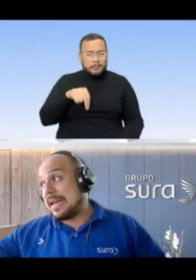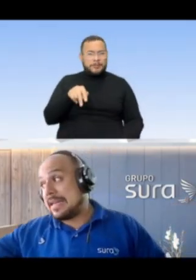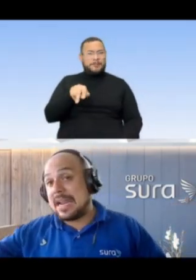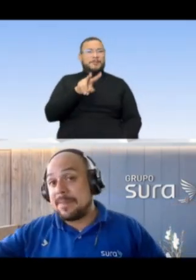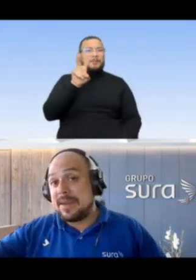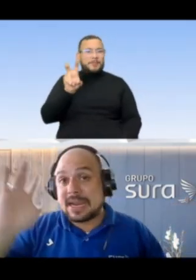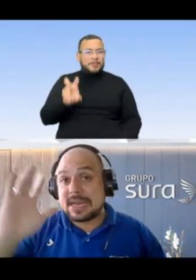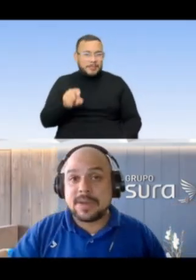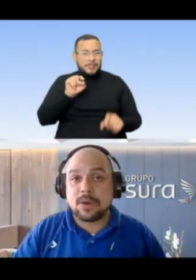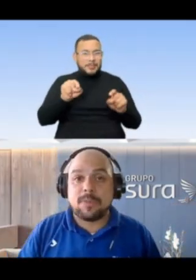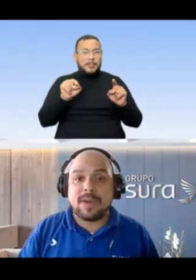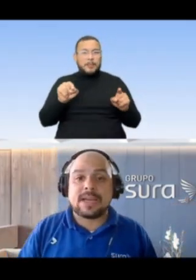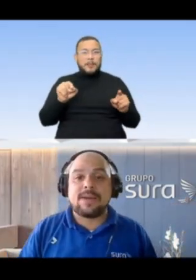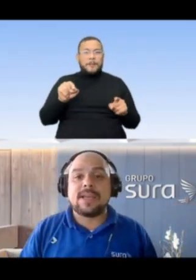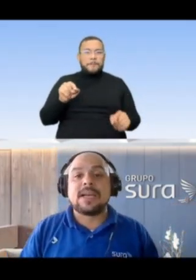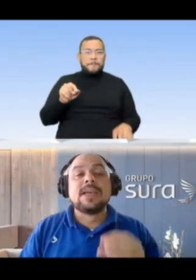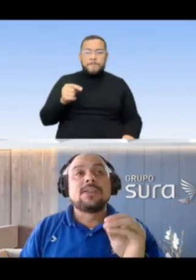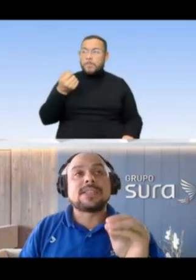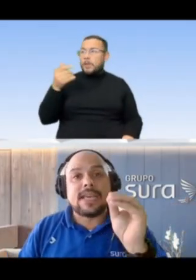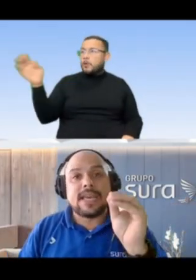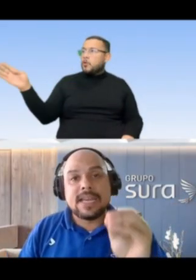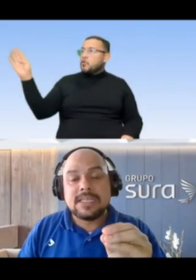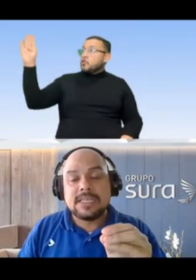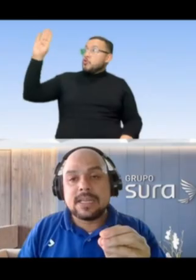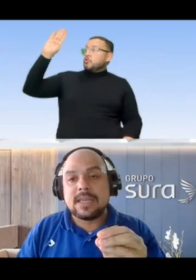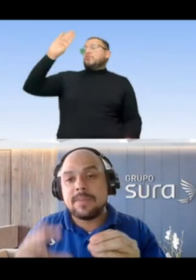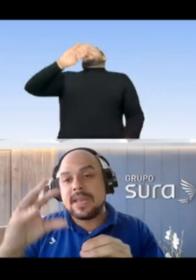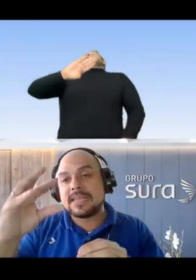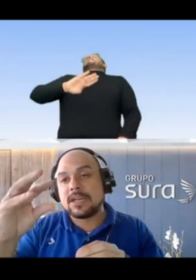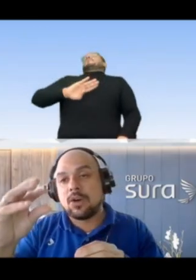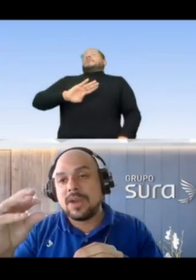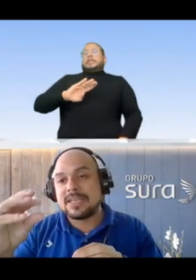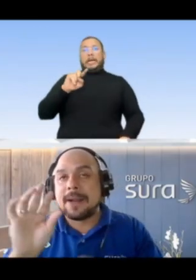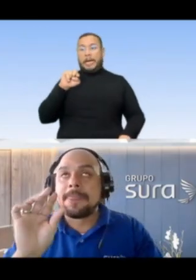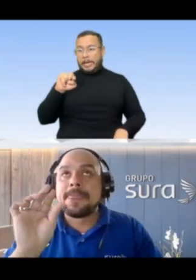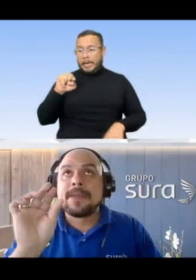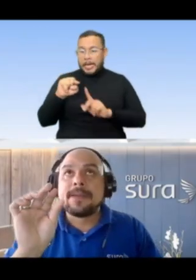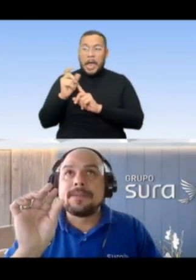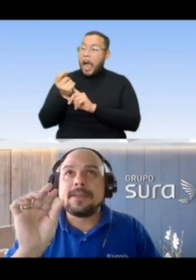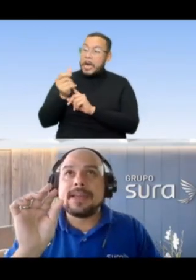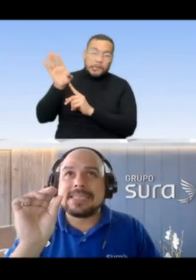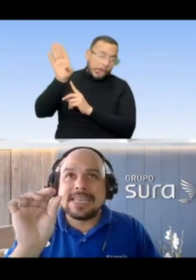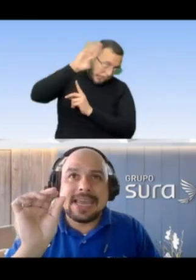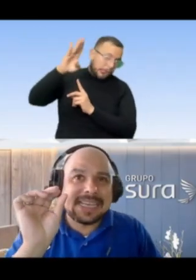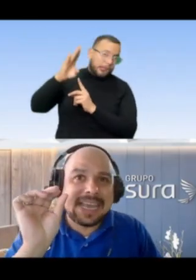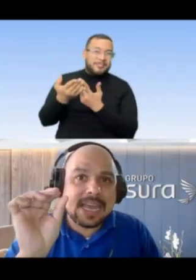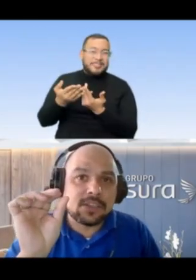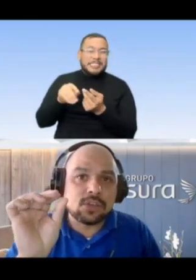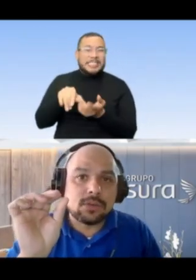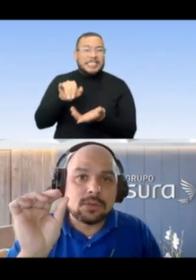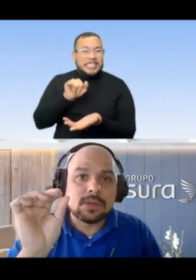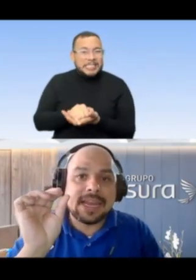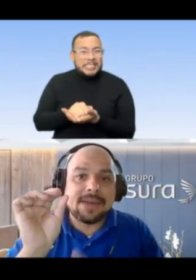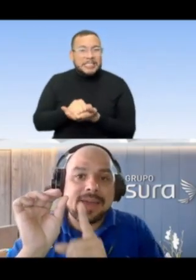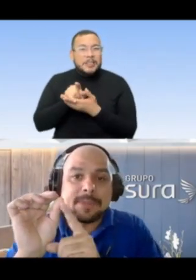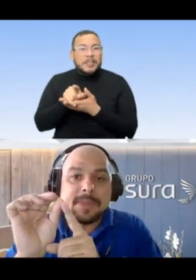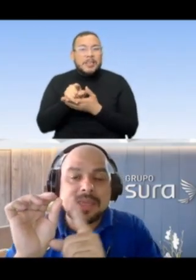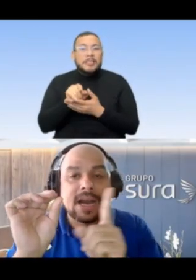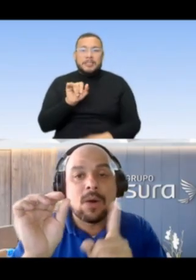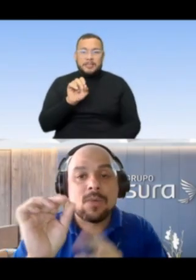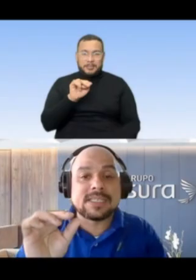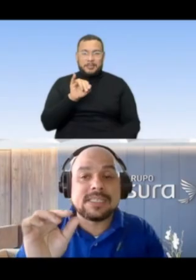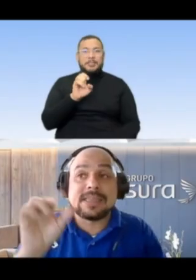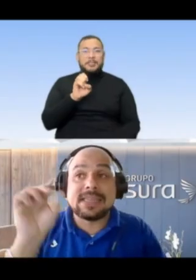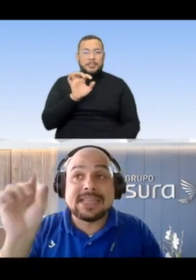Ve, esa lámina casi me golpea la cabeza. Entonces, el incidente viene a ser como ese hecho que le va a